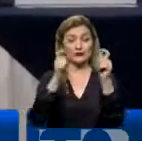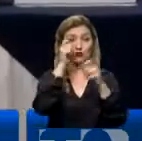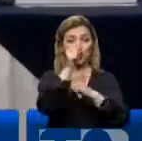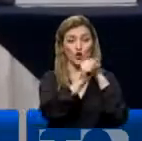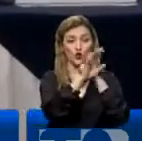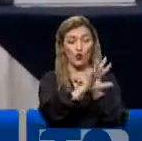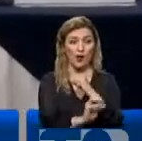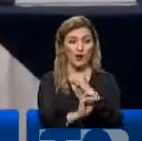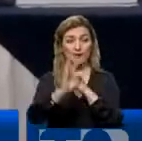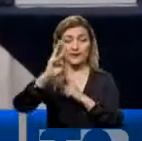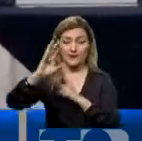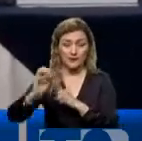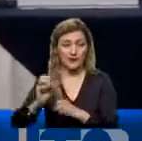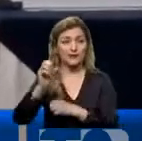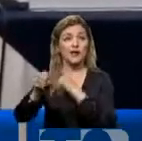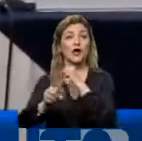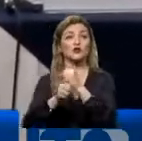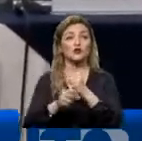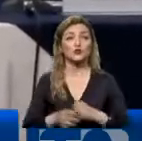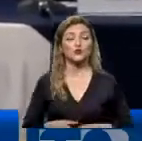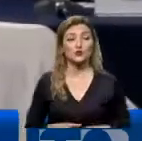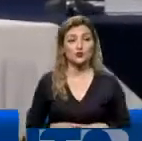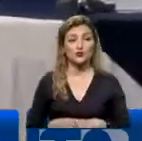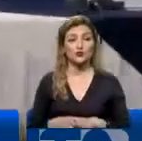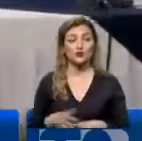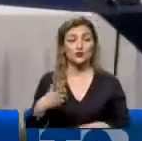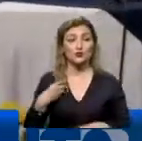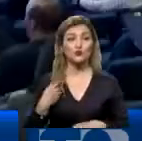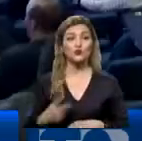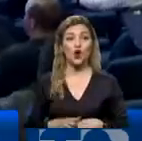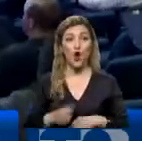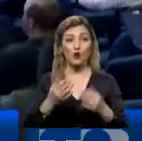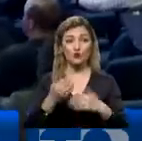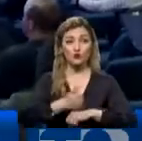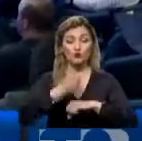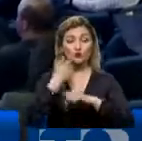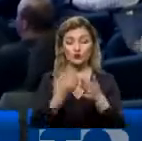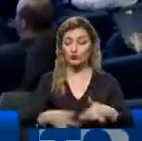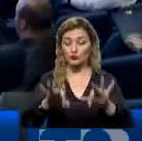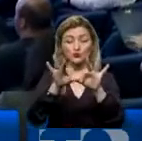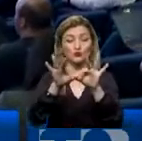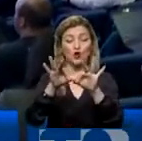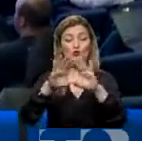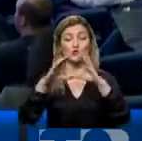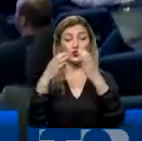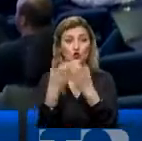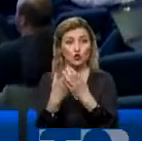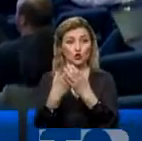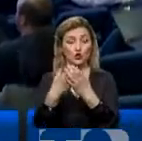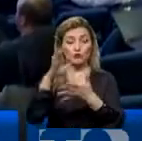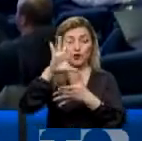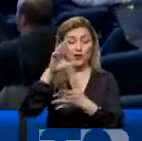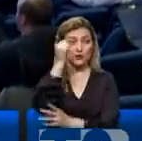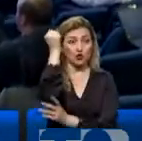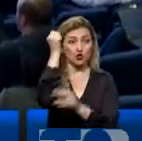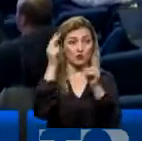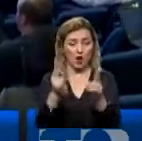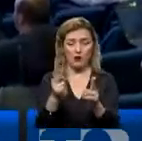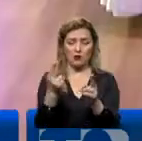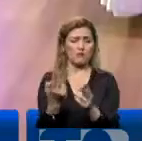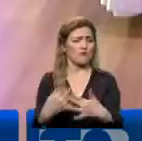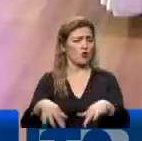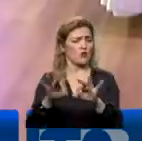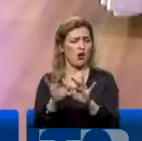de institucionalización respectivamente. Autoridades resaltaron la importancia de la intervención de la CIDH en los disturbios que se viven en